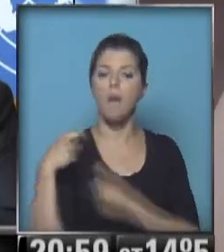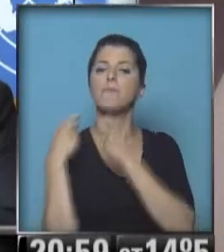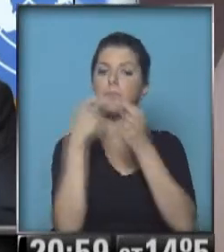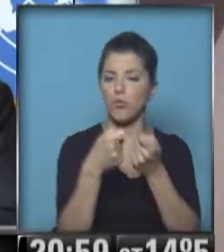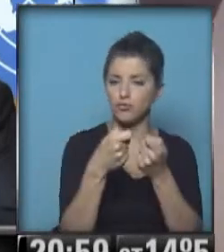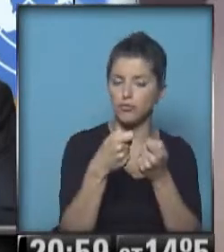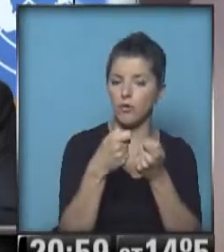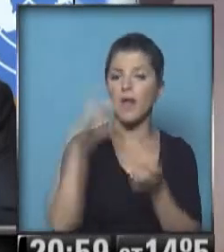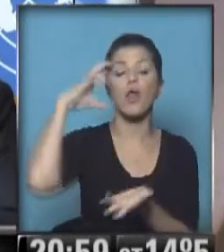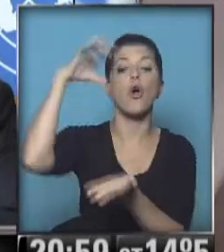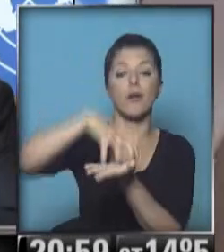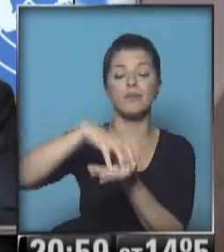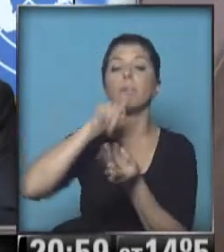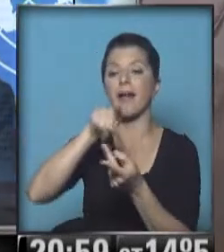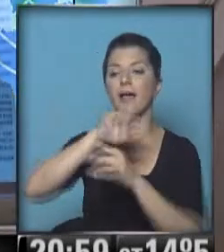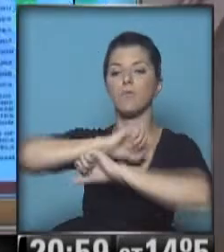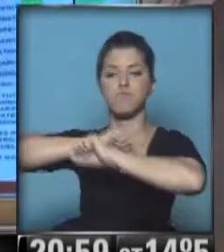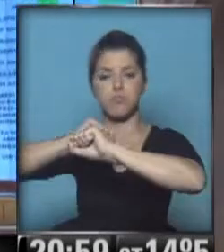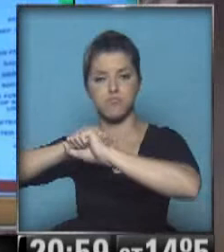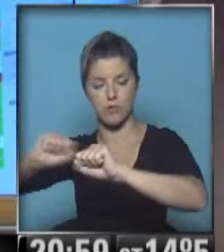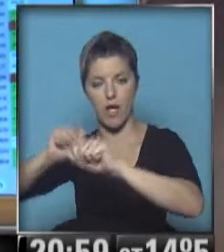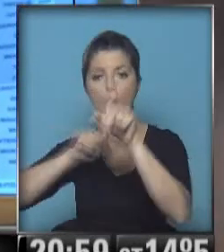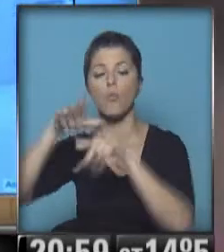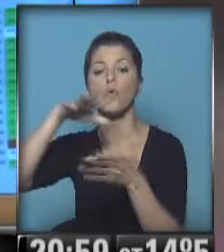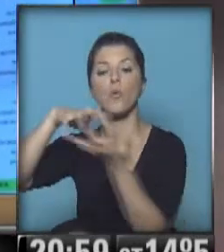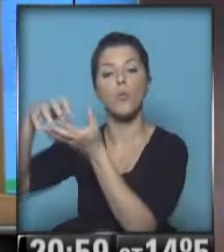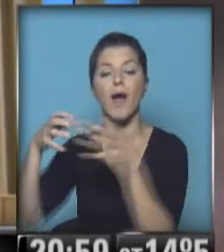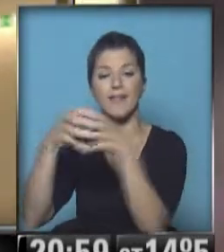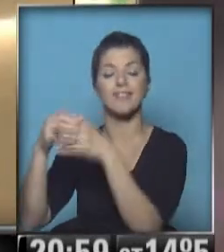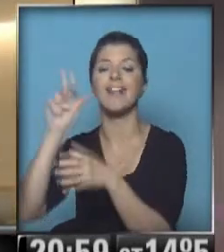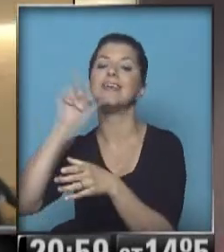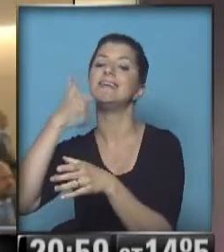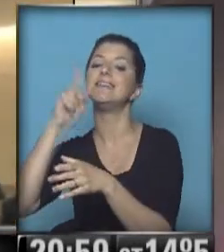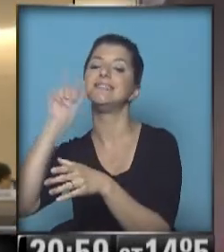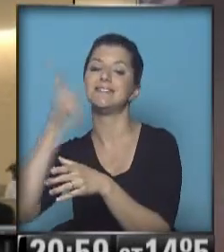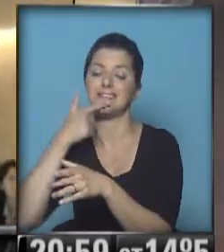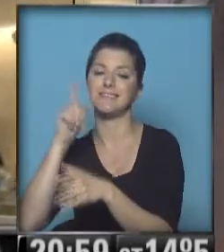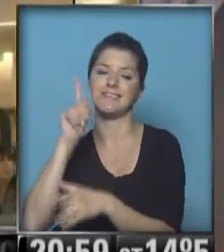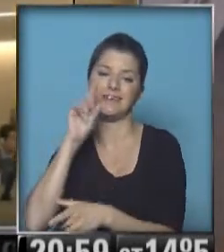parte del Parlamento para bombardear posiciones del ISIS en Irak.